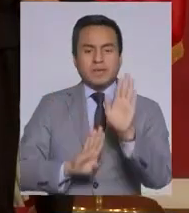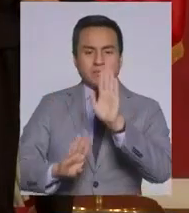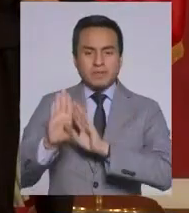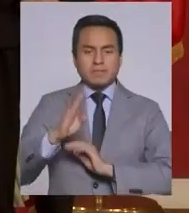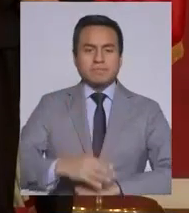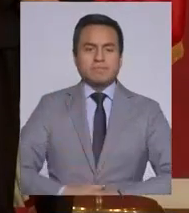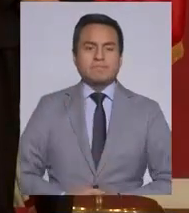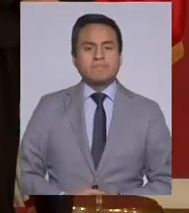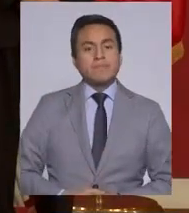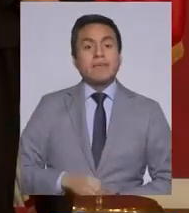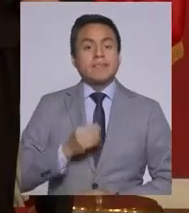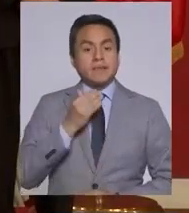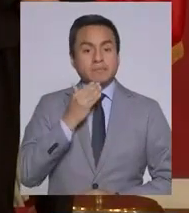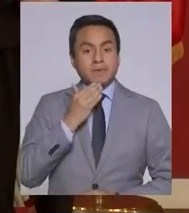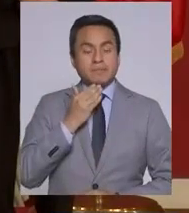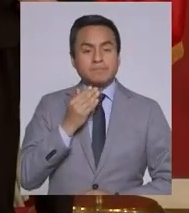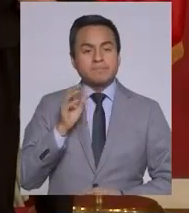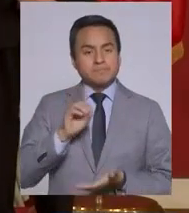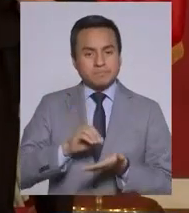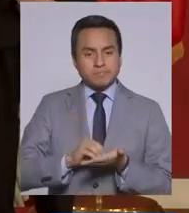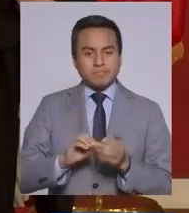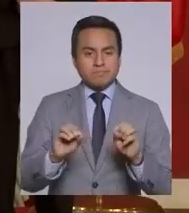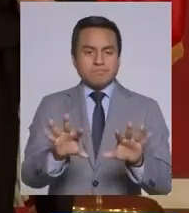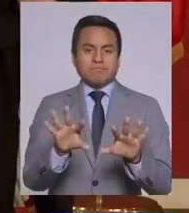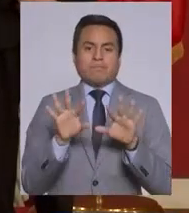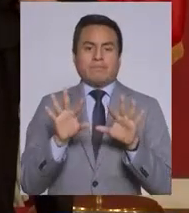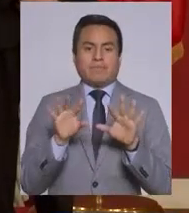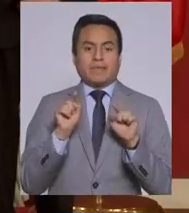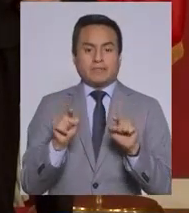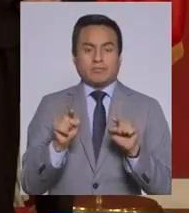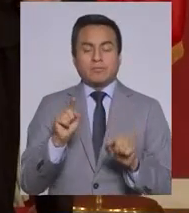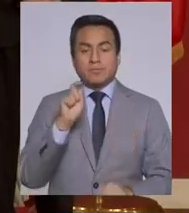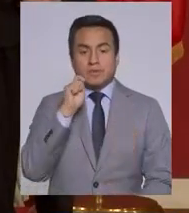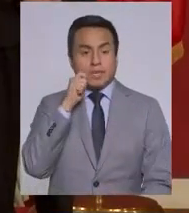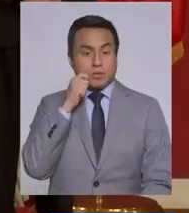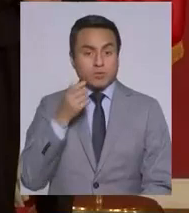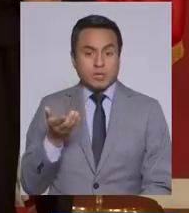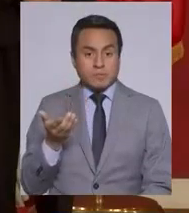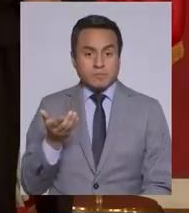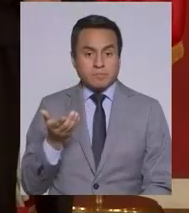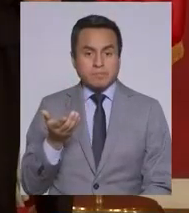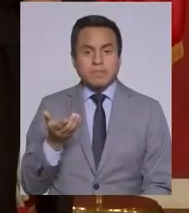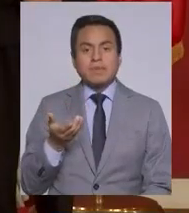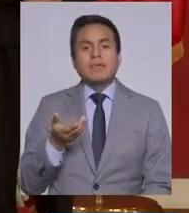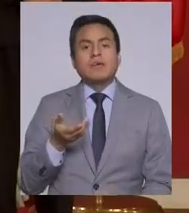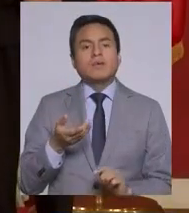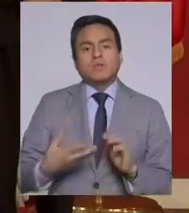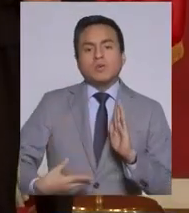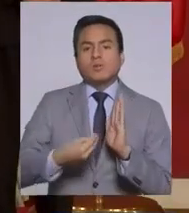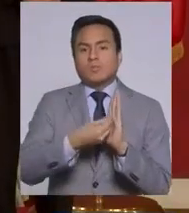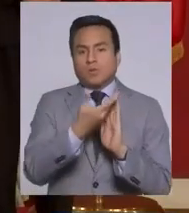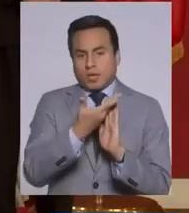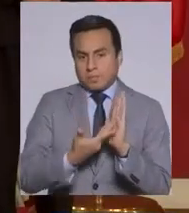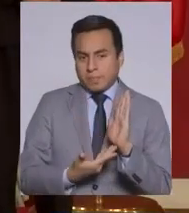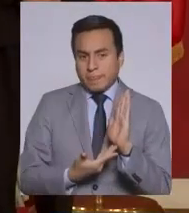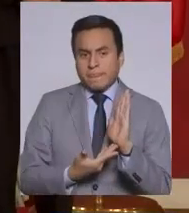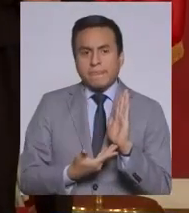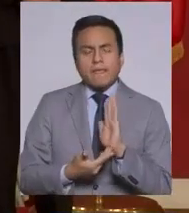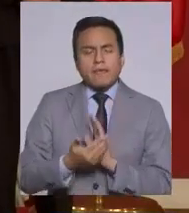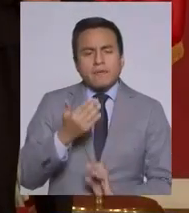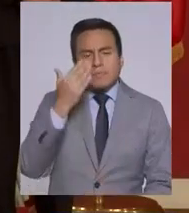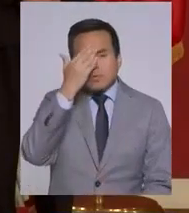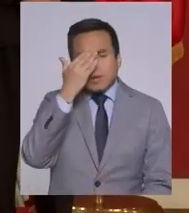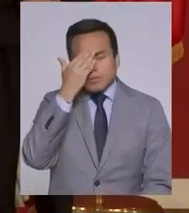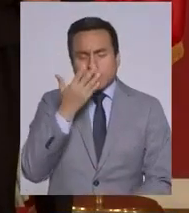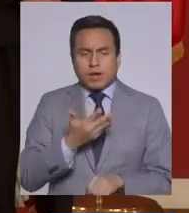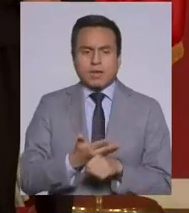cuidadores. Y quiero además destacar que esto incluye o incorpora la preocupación